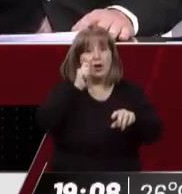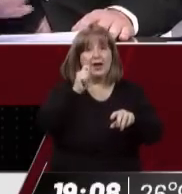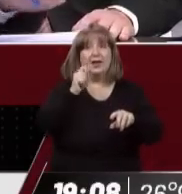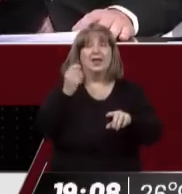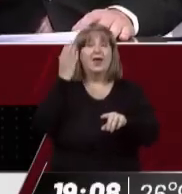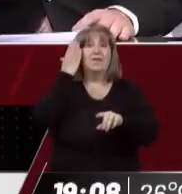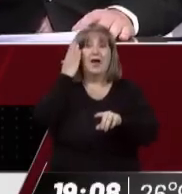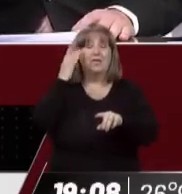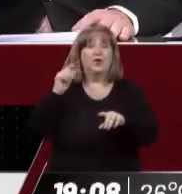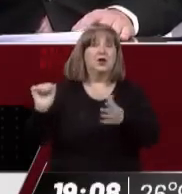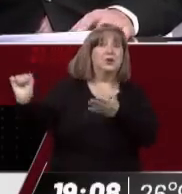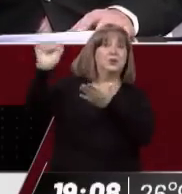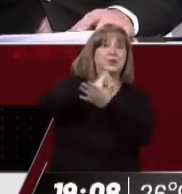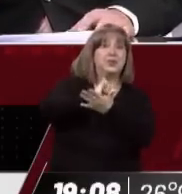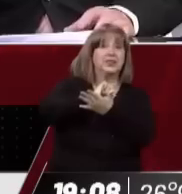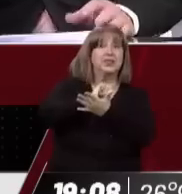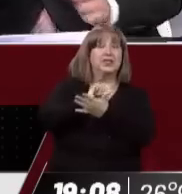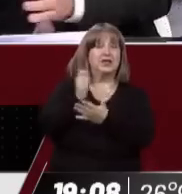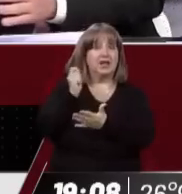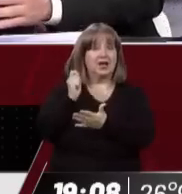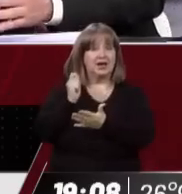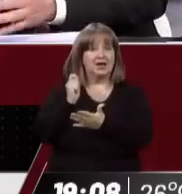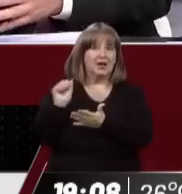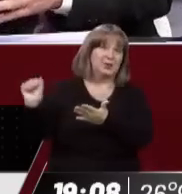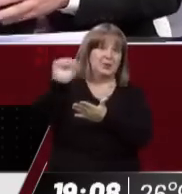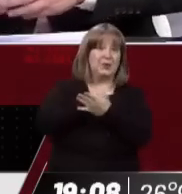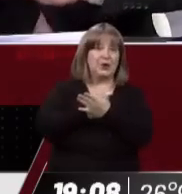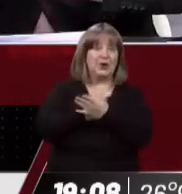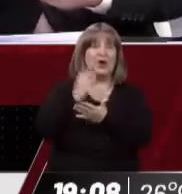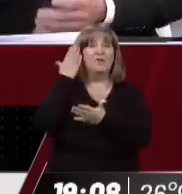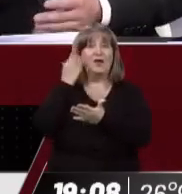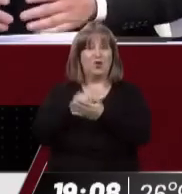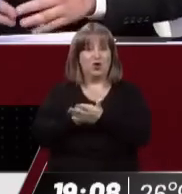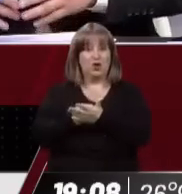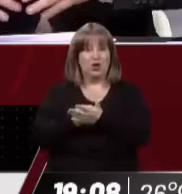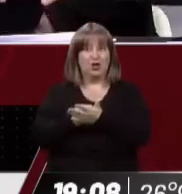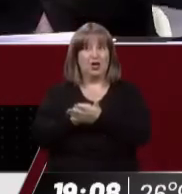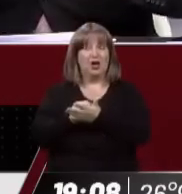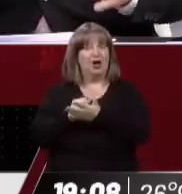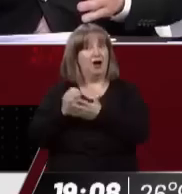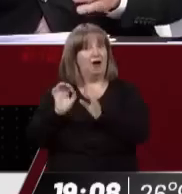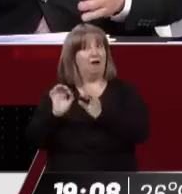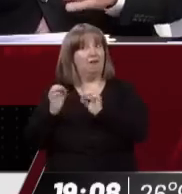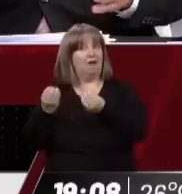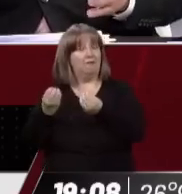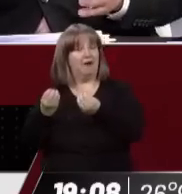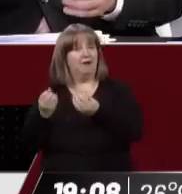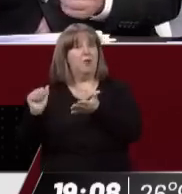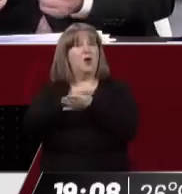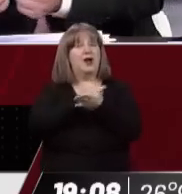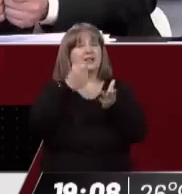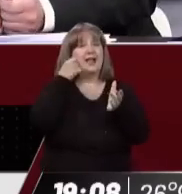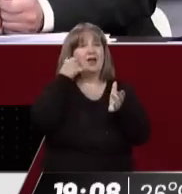esas redes las dio de baja a alguien y aparte del tendría vinculado quizás en alguna computadora o en cualquier otro lugar en otro es